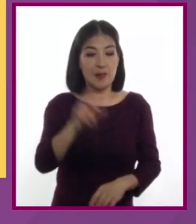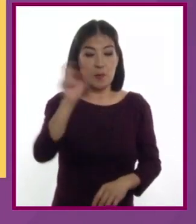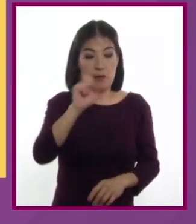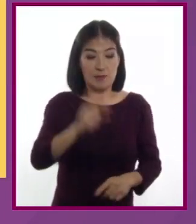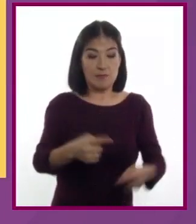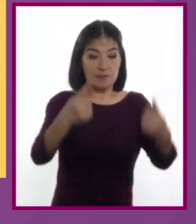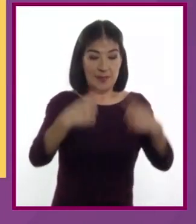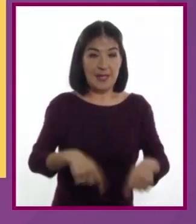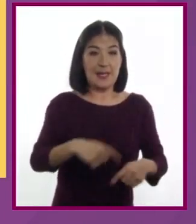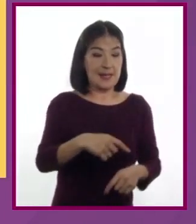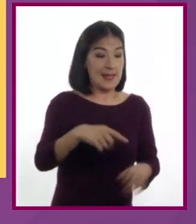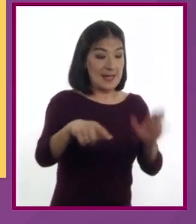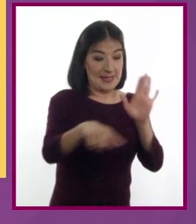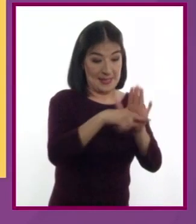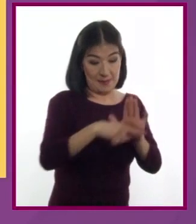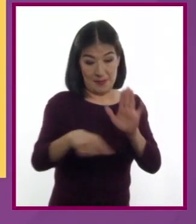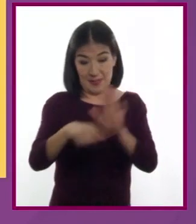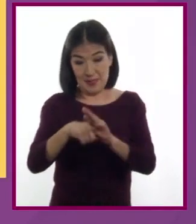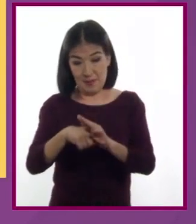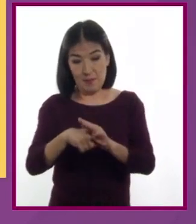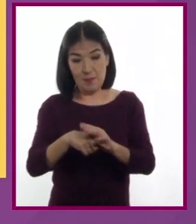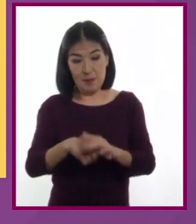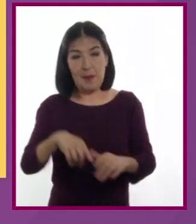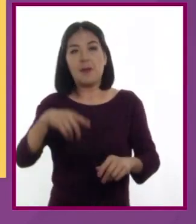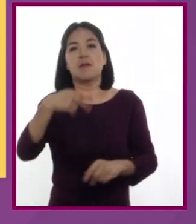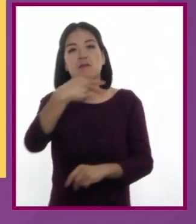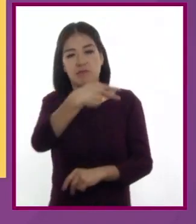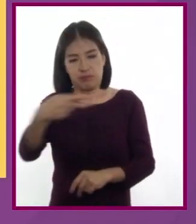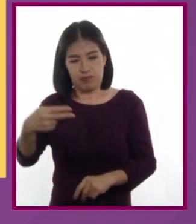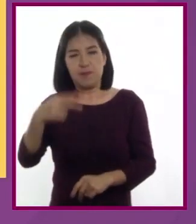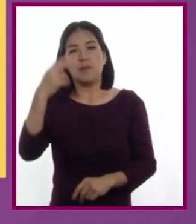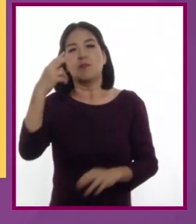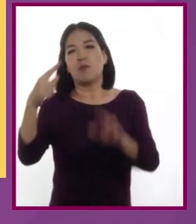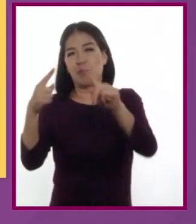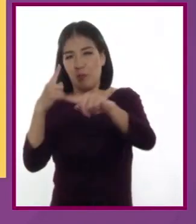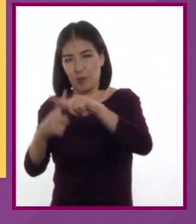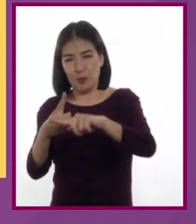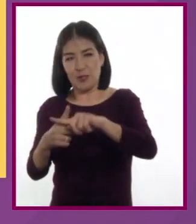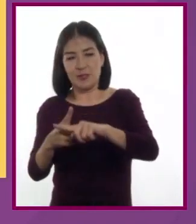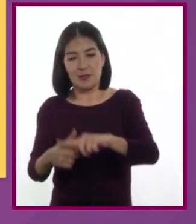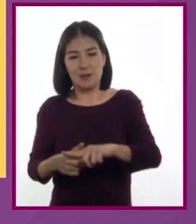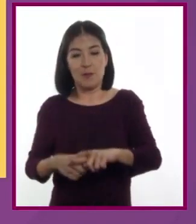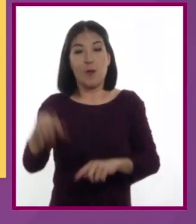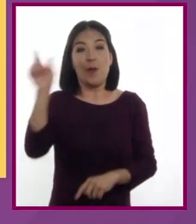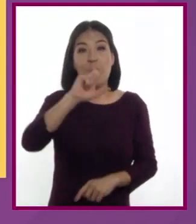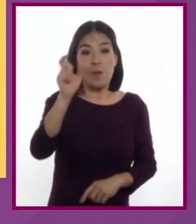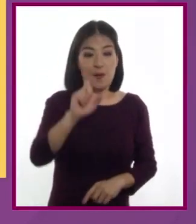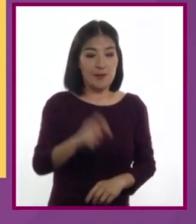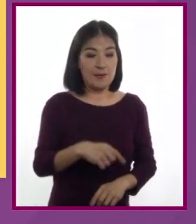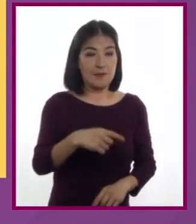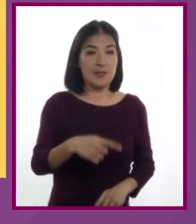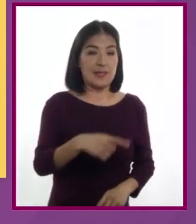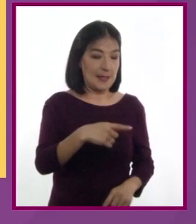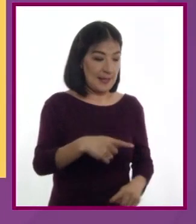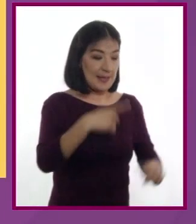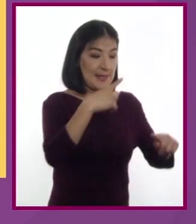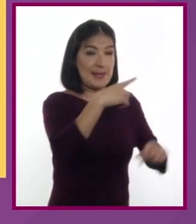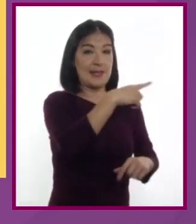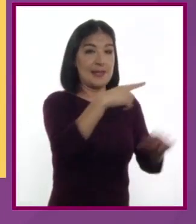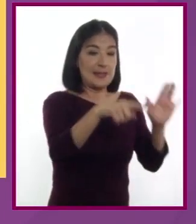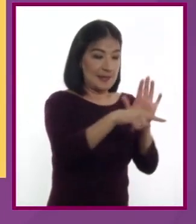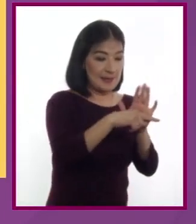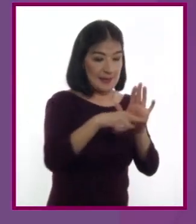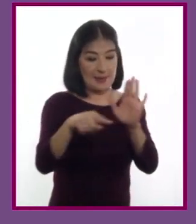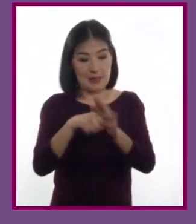dos números negativos, el resultado es un número positivo. Es decir, negativo por negativo es